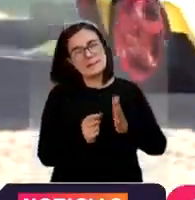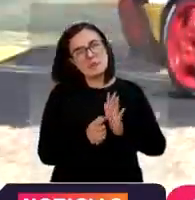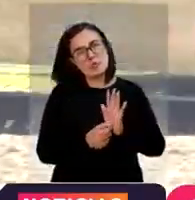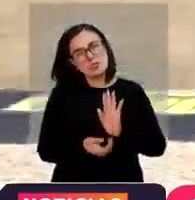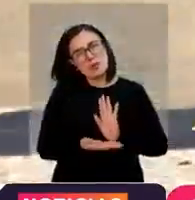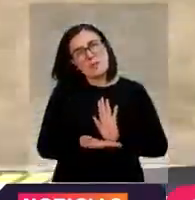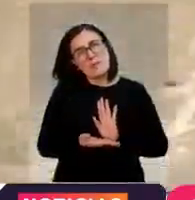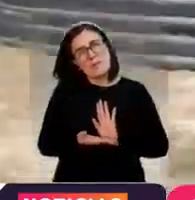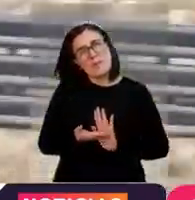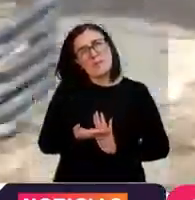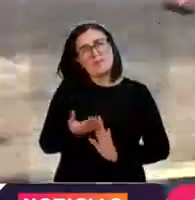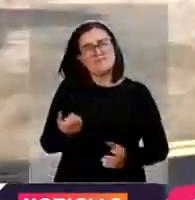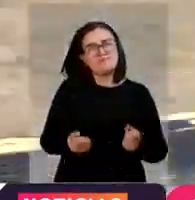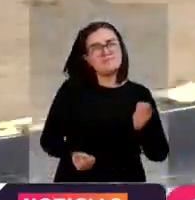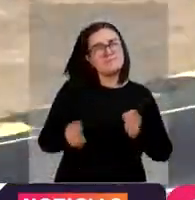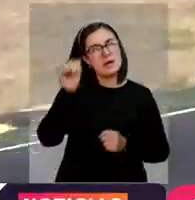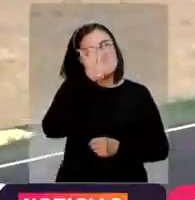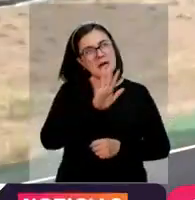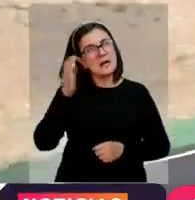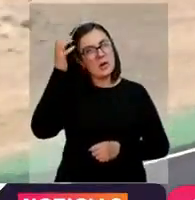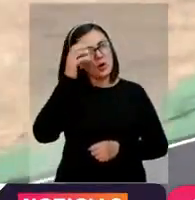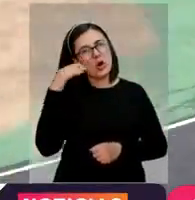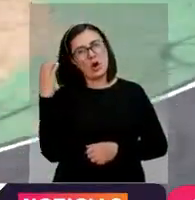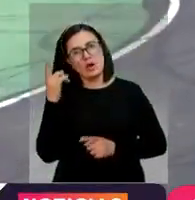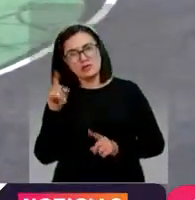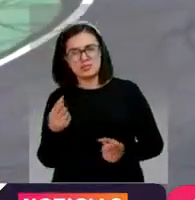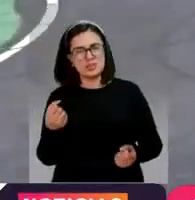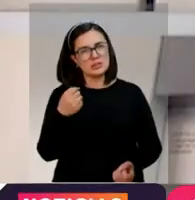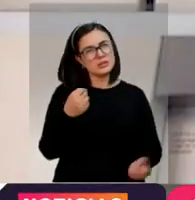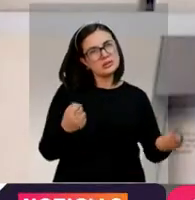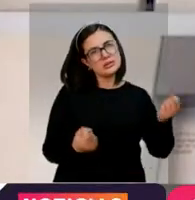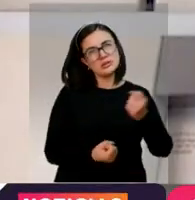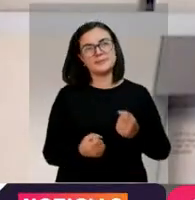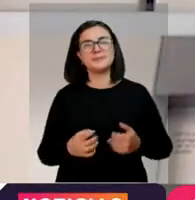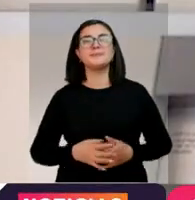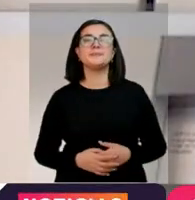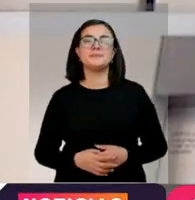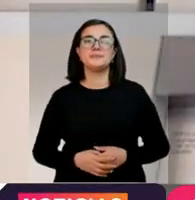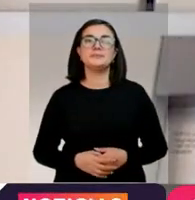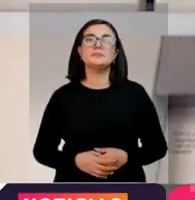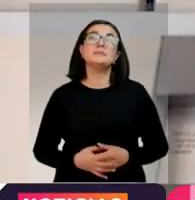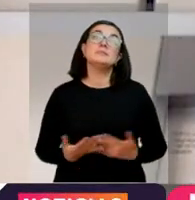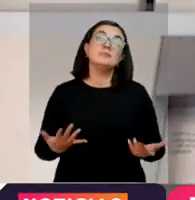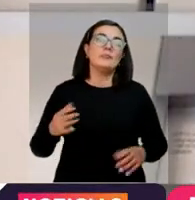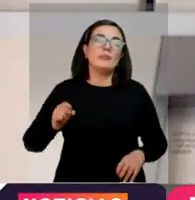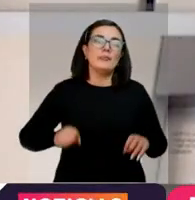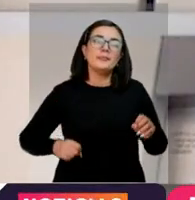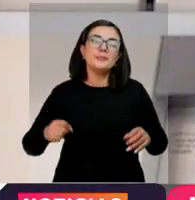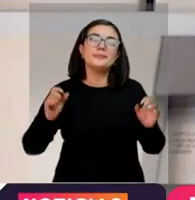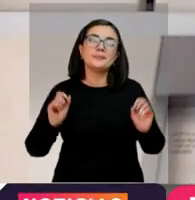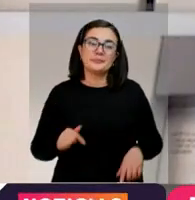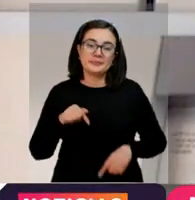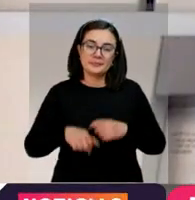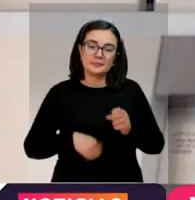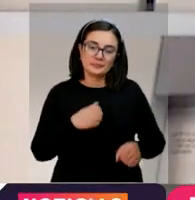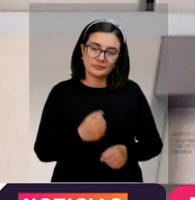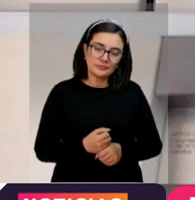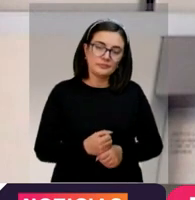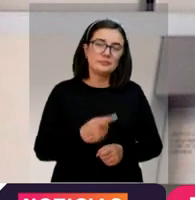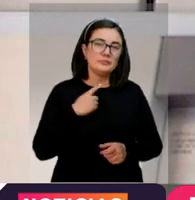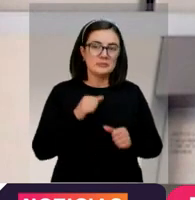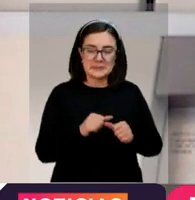en europa y en colombia está la posibilidad de correr este año también carreras de duración